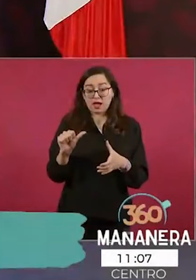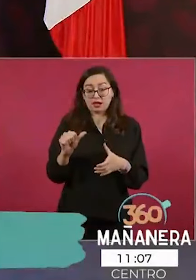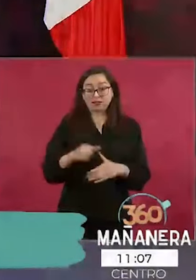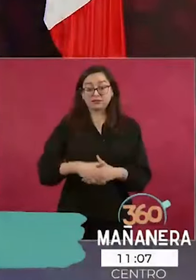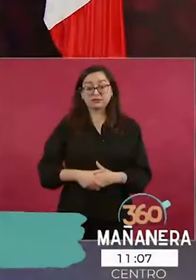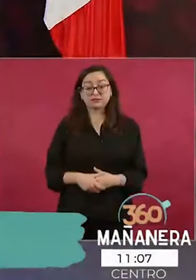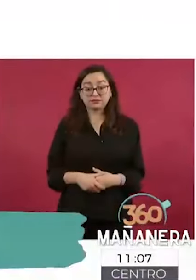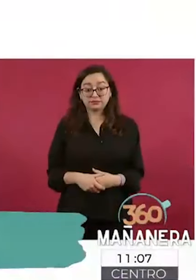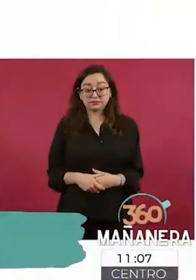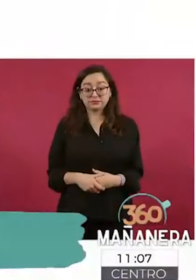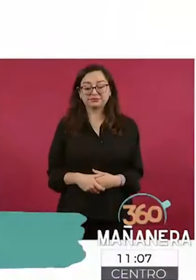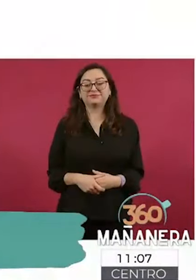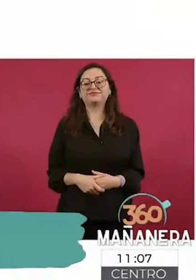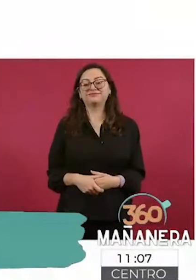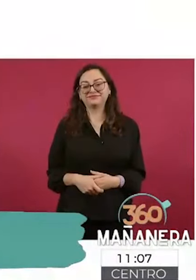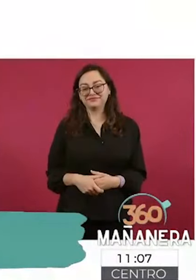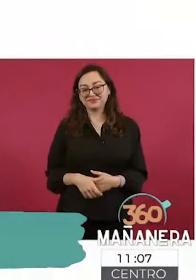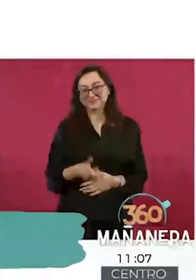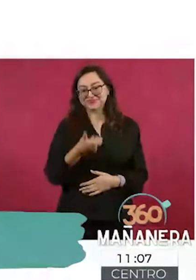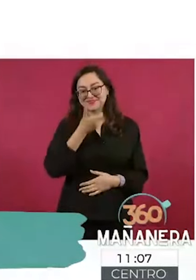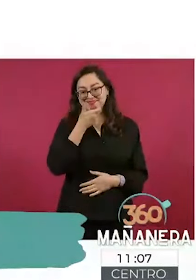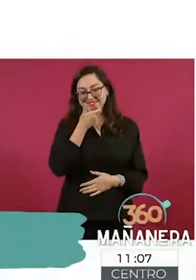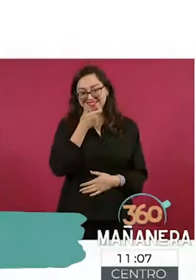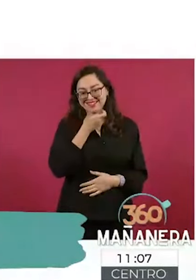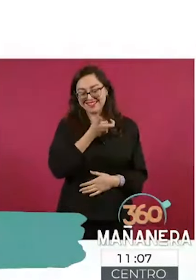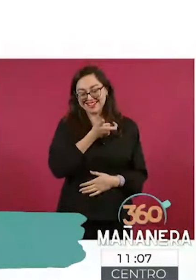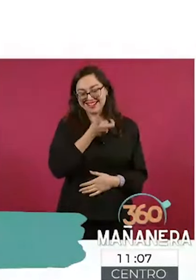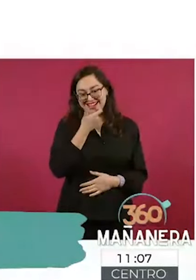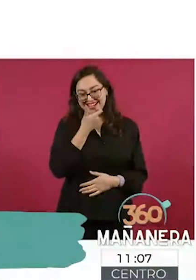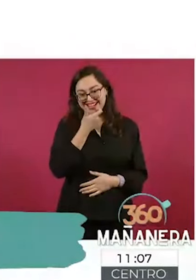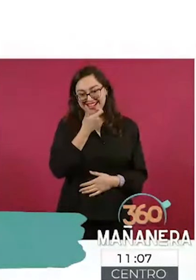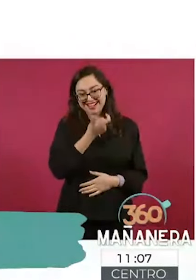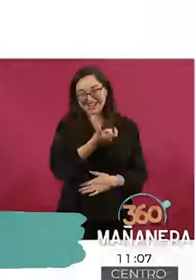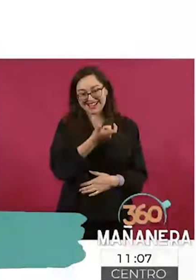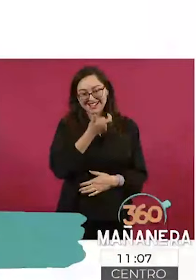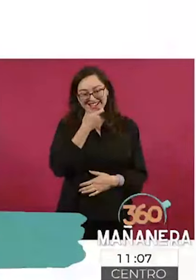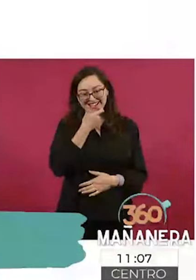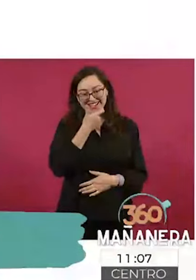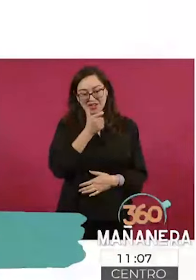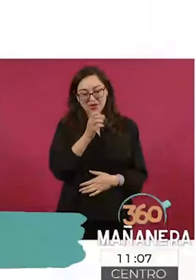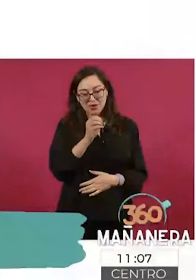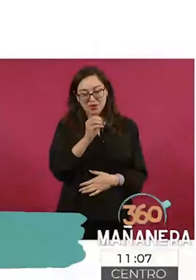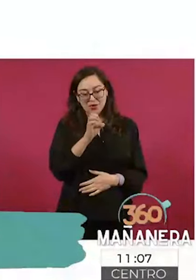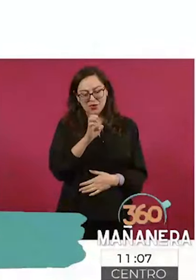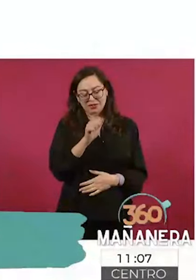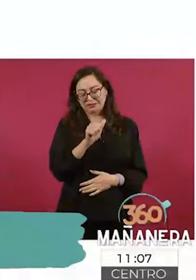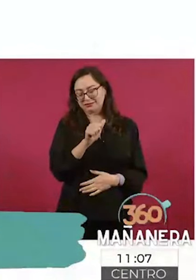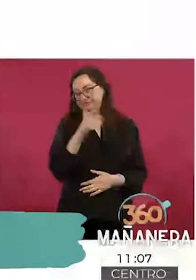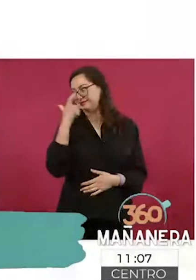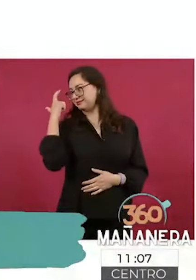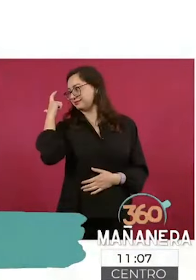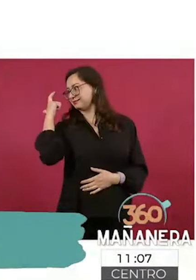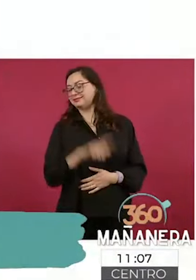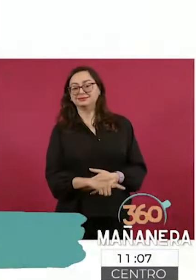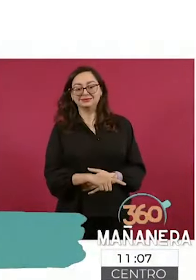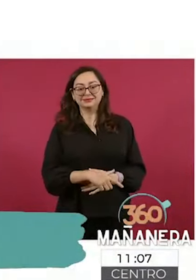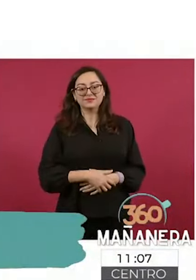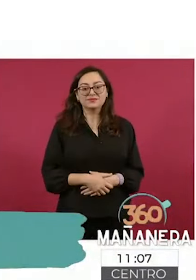¿Cómo no me voy a reír de la OEA, que es una cosa